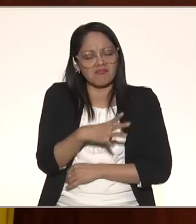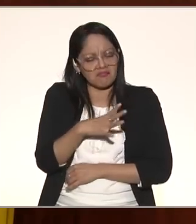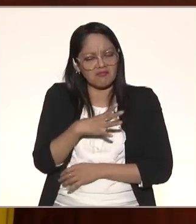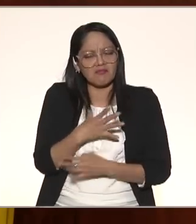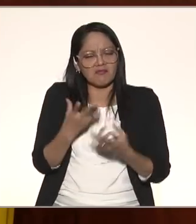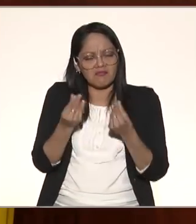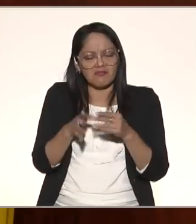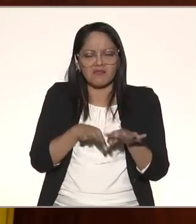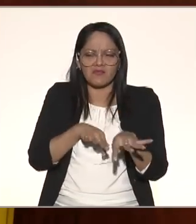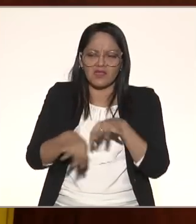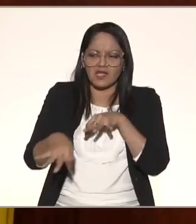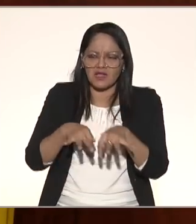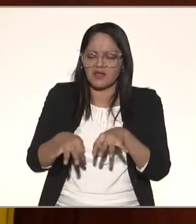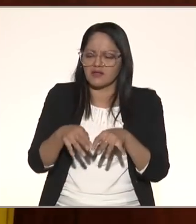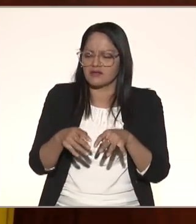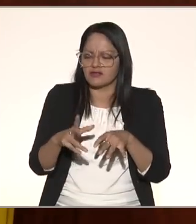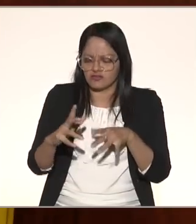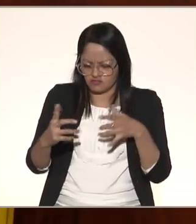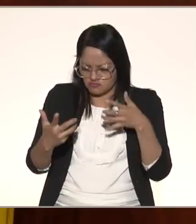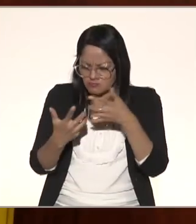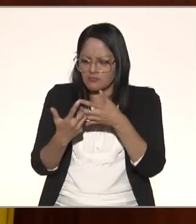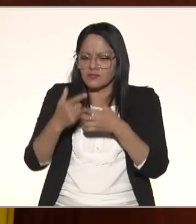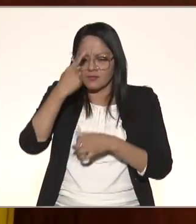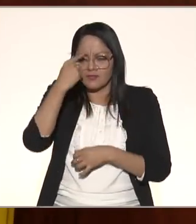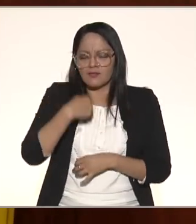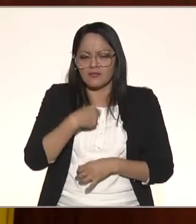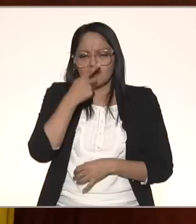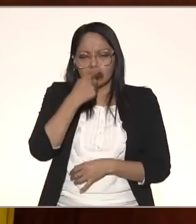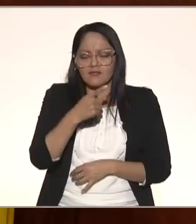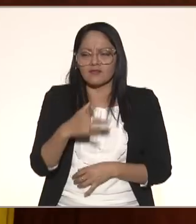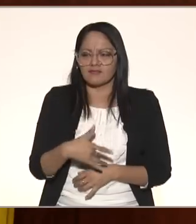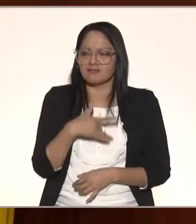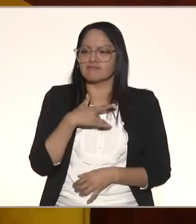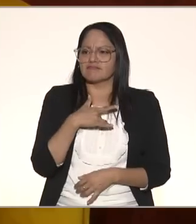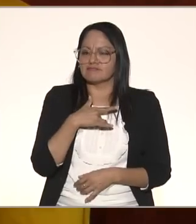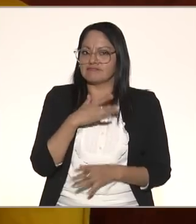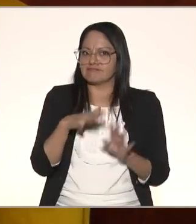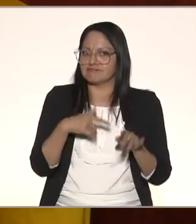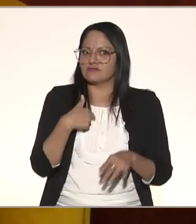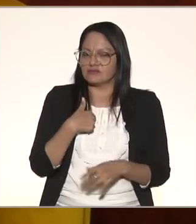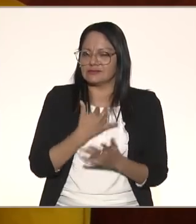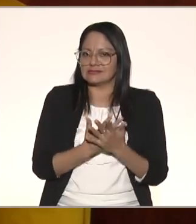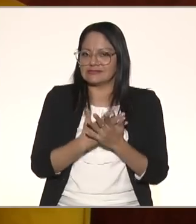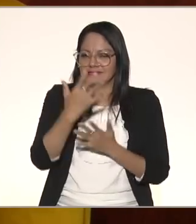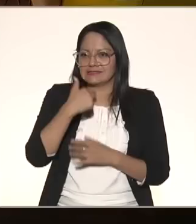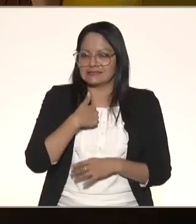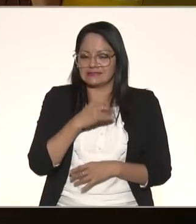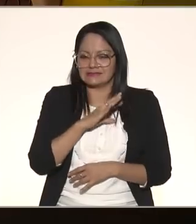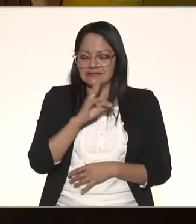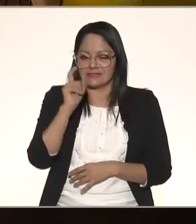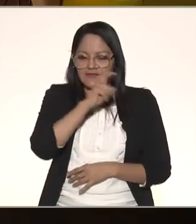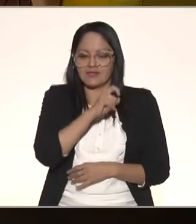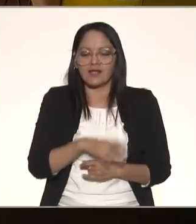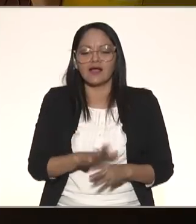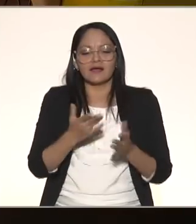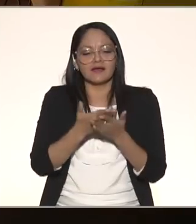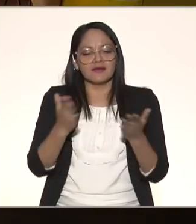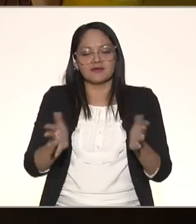trabajo de flexibilidad para decir uff creo que ya estoy pasándome de la raya exactamente bueno pues llegamos ya